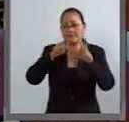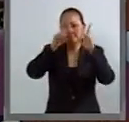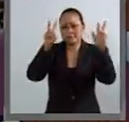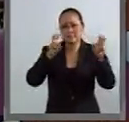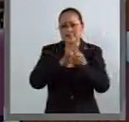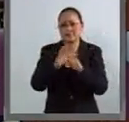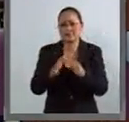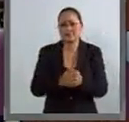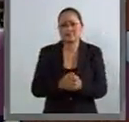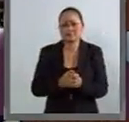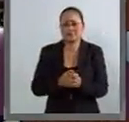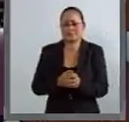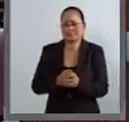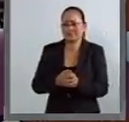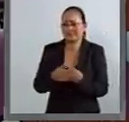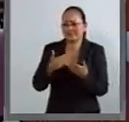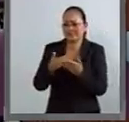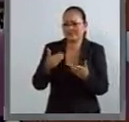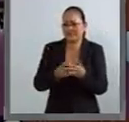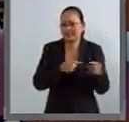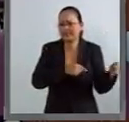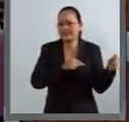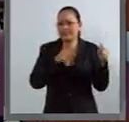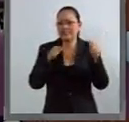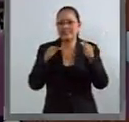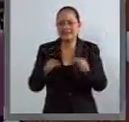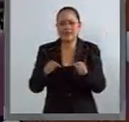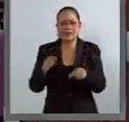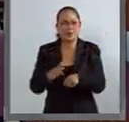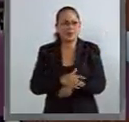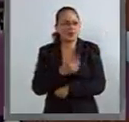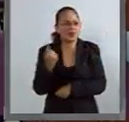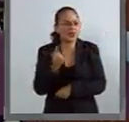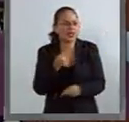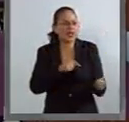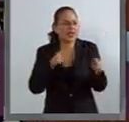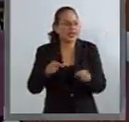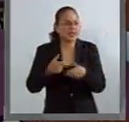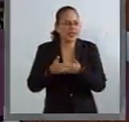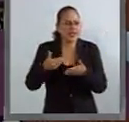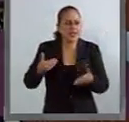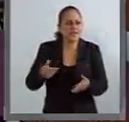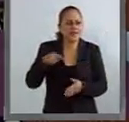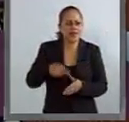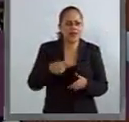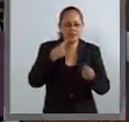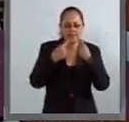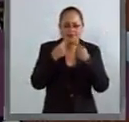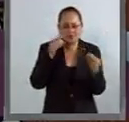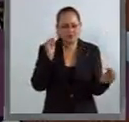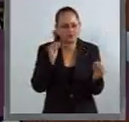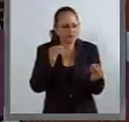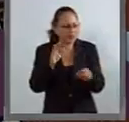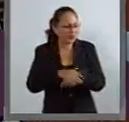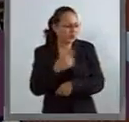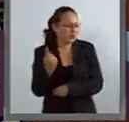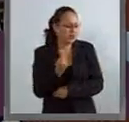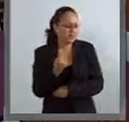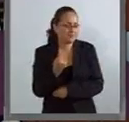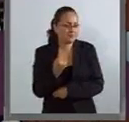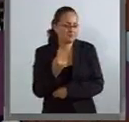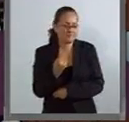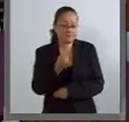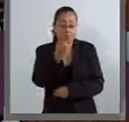en el panorama de cómo llegamos aquí o por qué estamos en este tipo de discusiones, para que en la